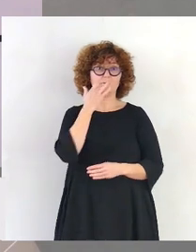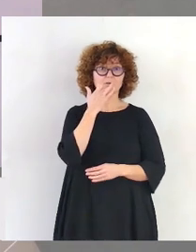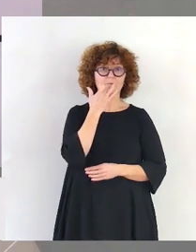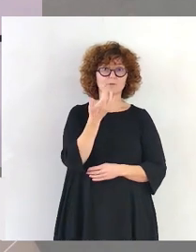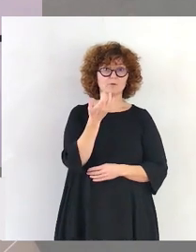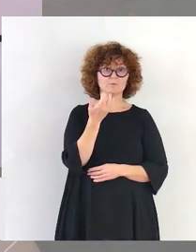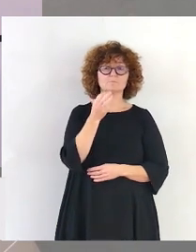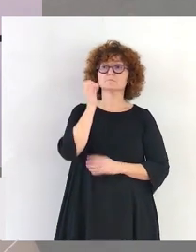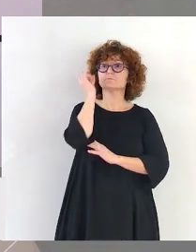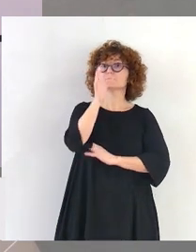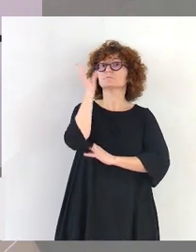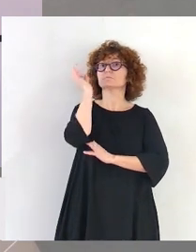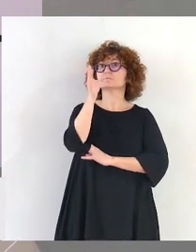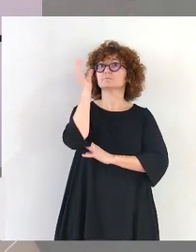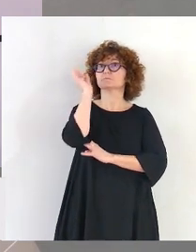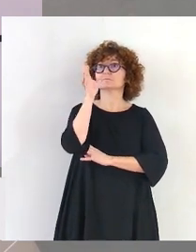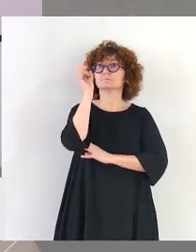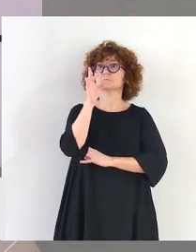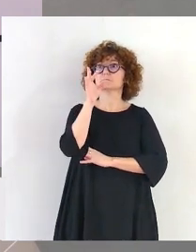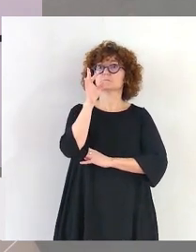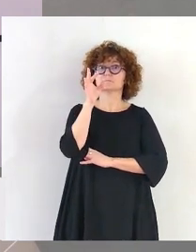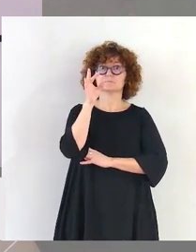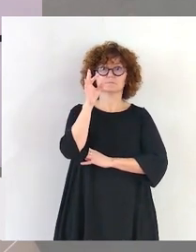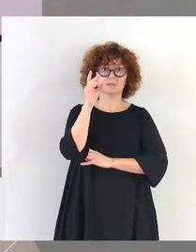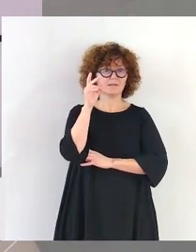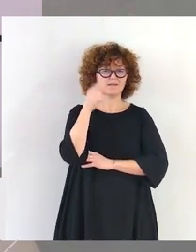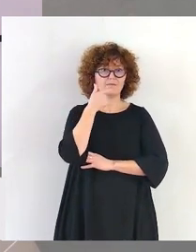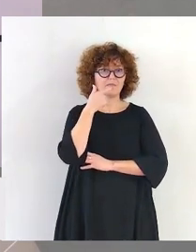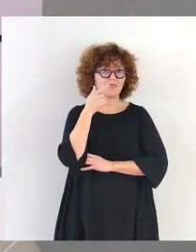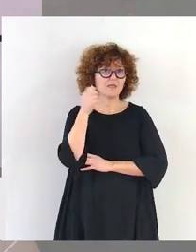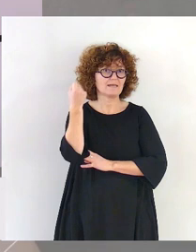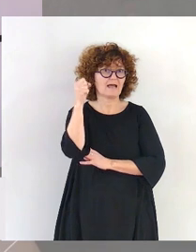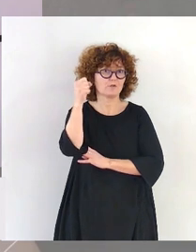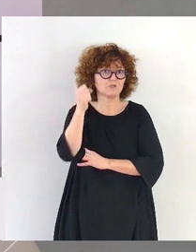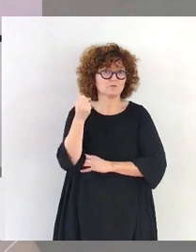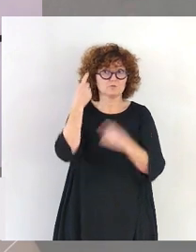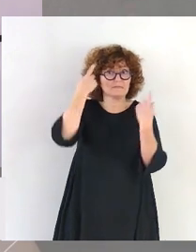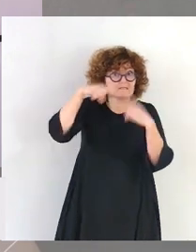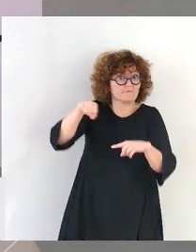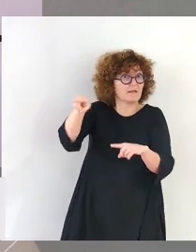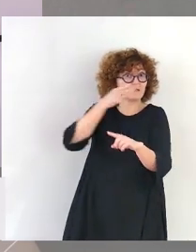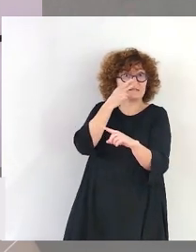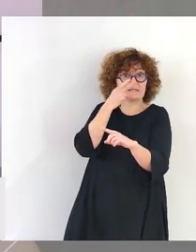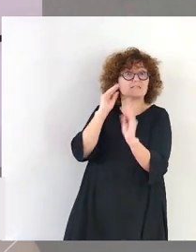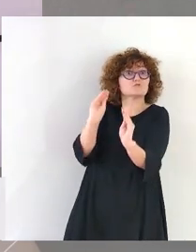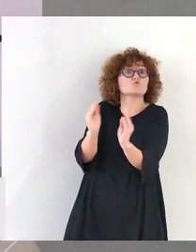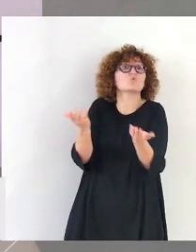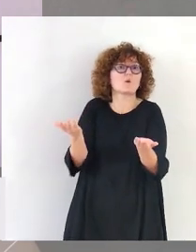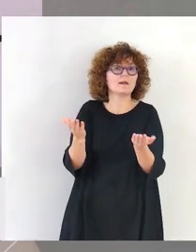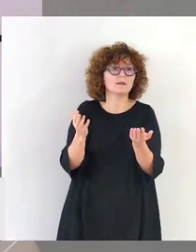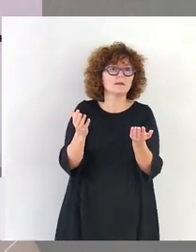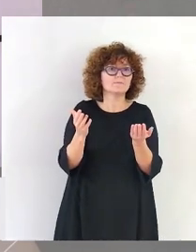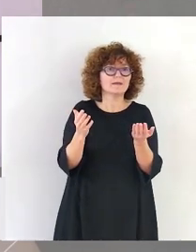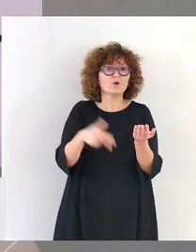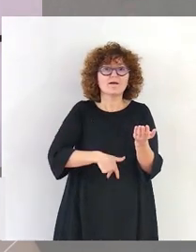está dando charlas de convertido en un negacionista bueno es sabrá sus intereses que tiene pero el conjunto no